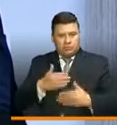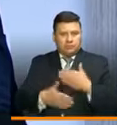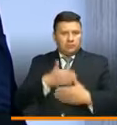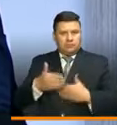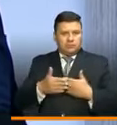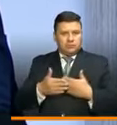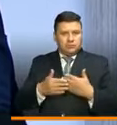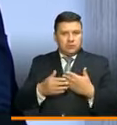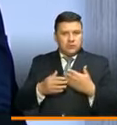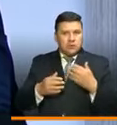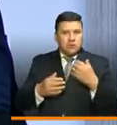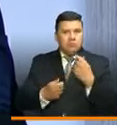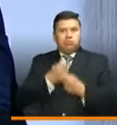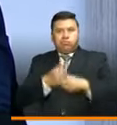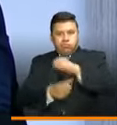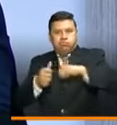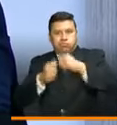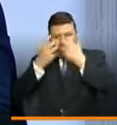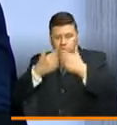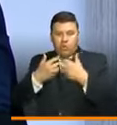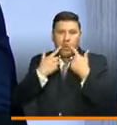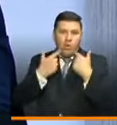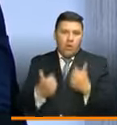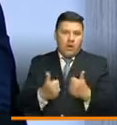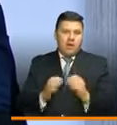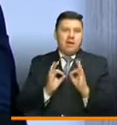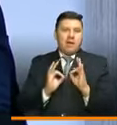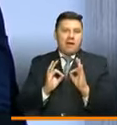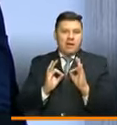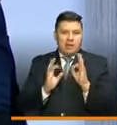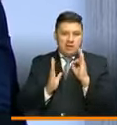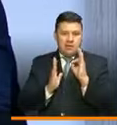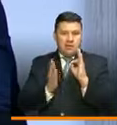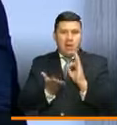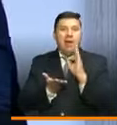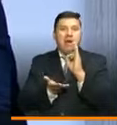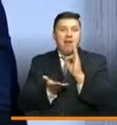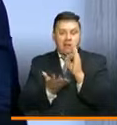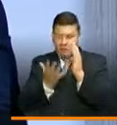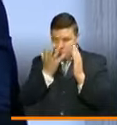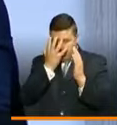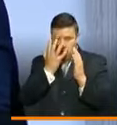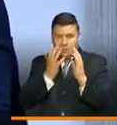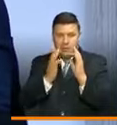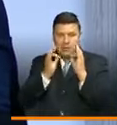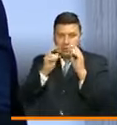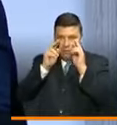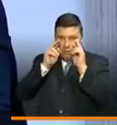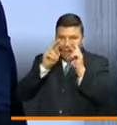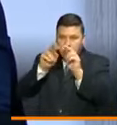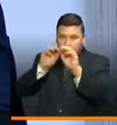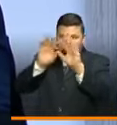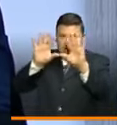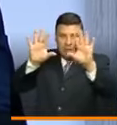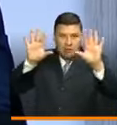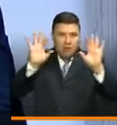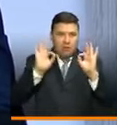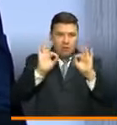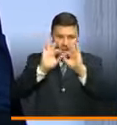de inyección que nos da una muy buena calidad también en ese material para que la visión sea realmente de muy